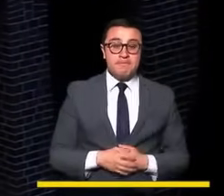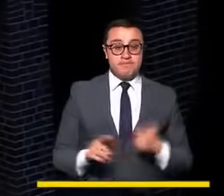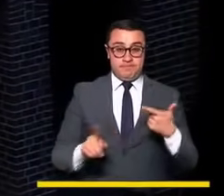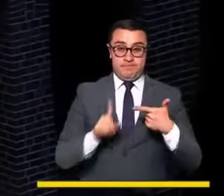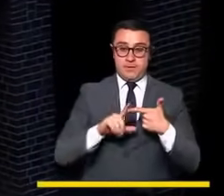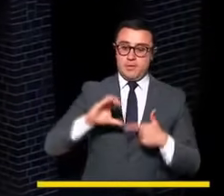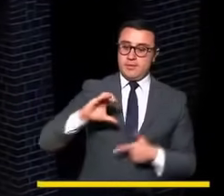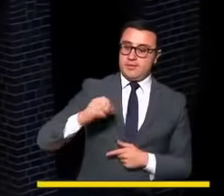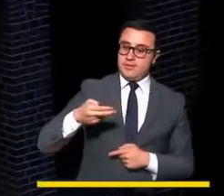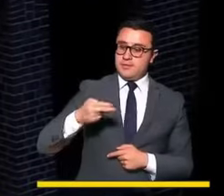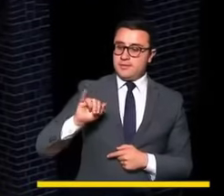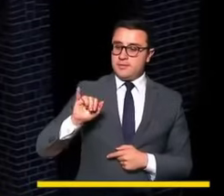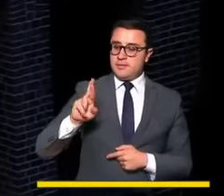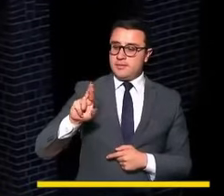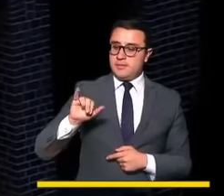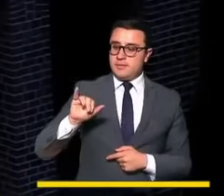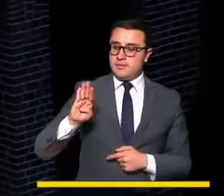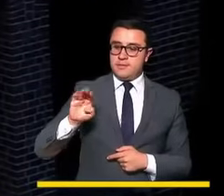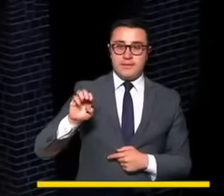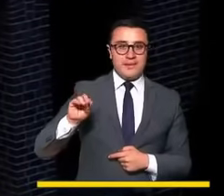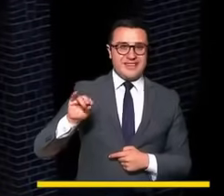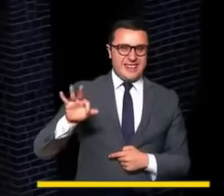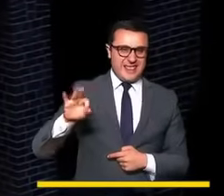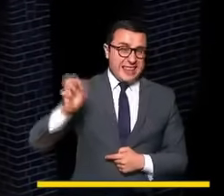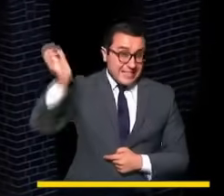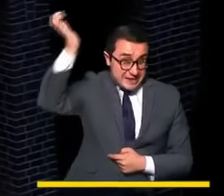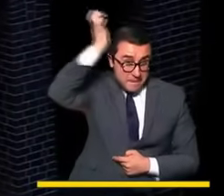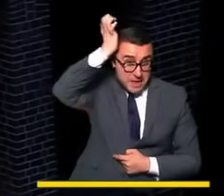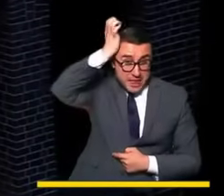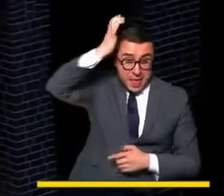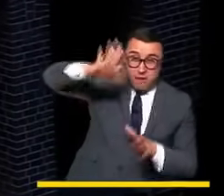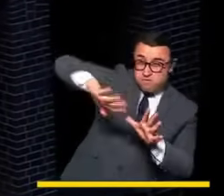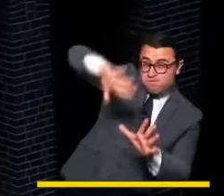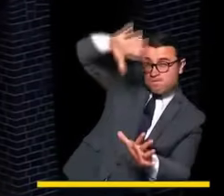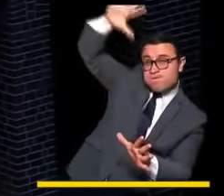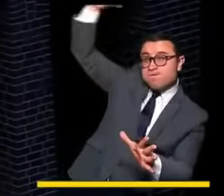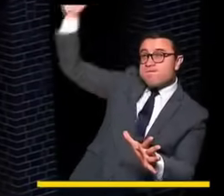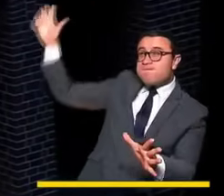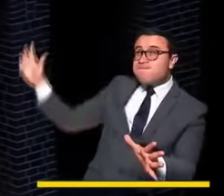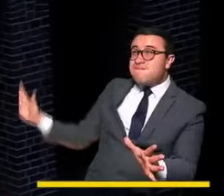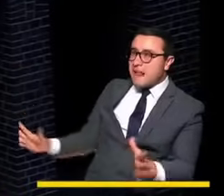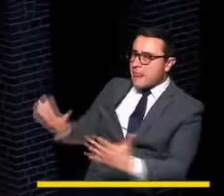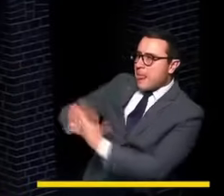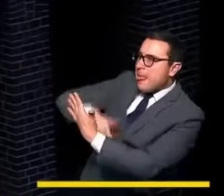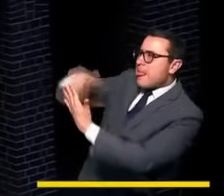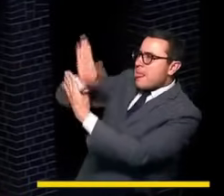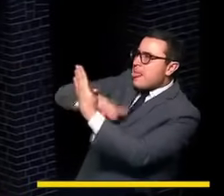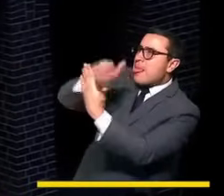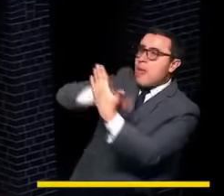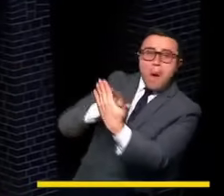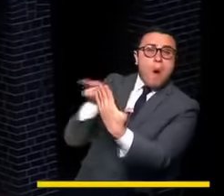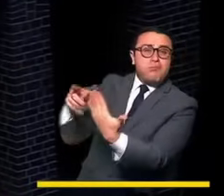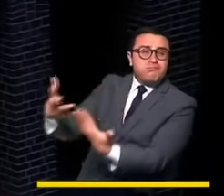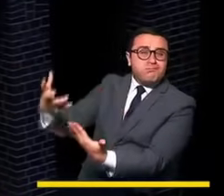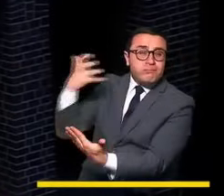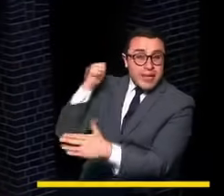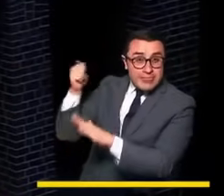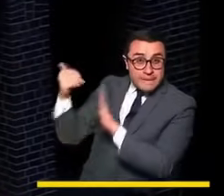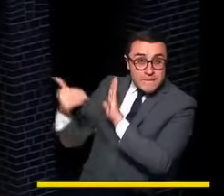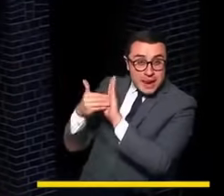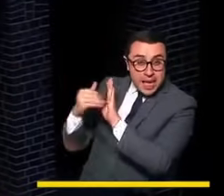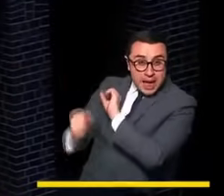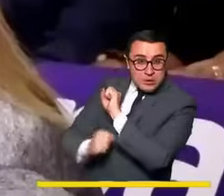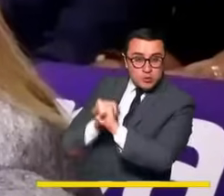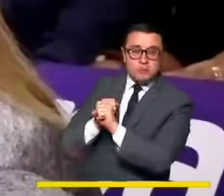Chiribiquete y los murales que tienen 10.000 años de antigüedad en la selva amazónica, el litoral